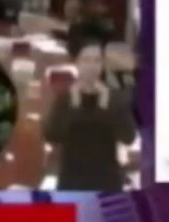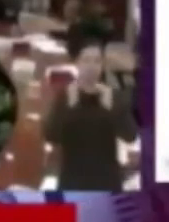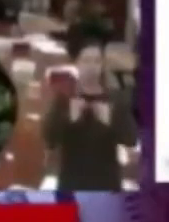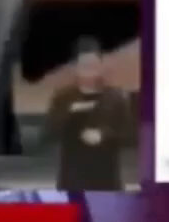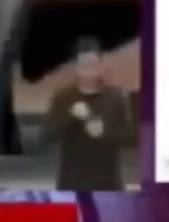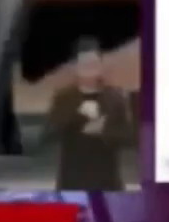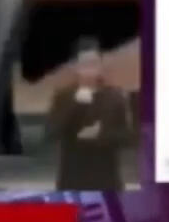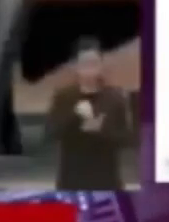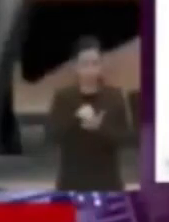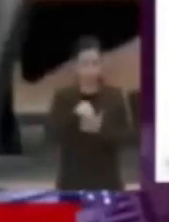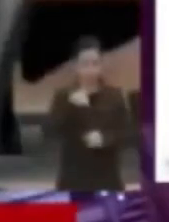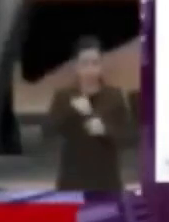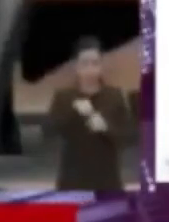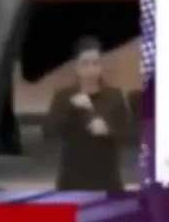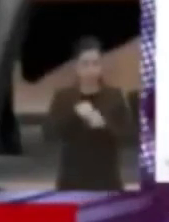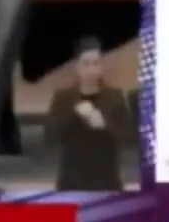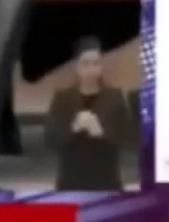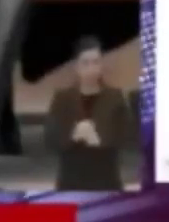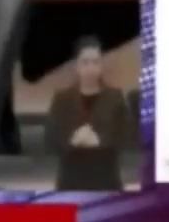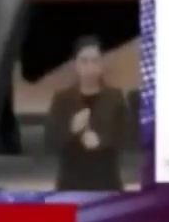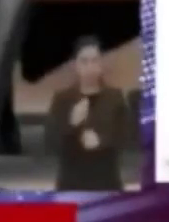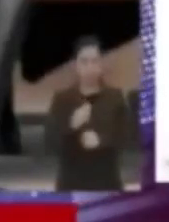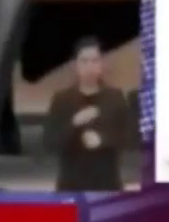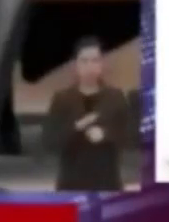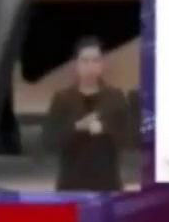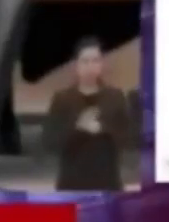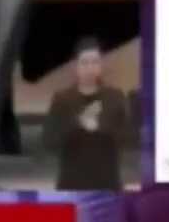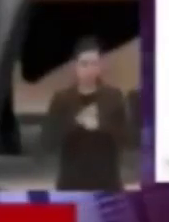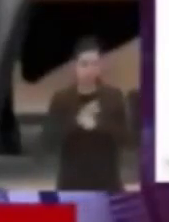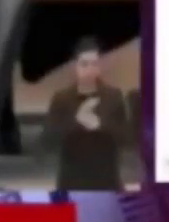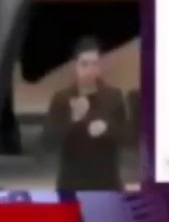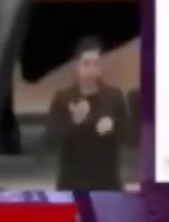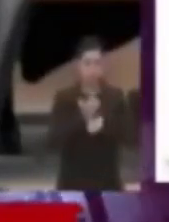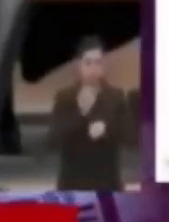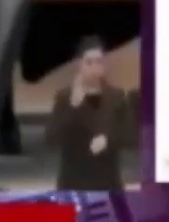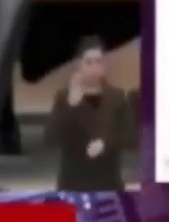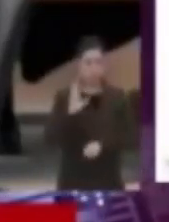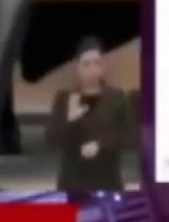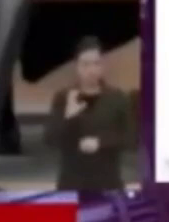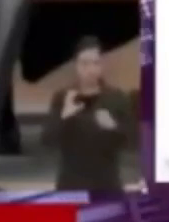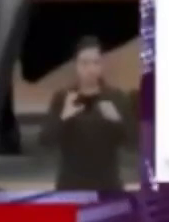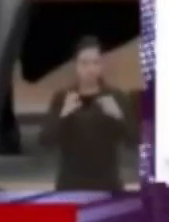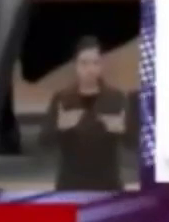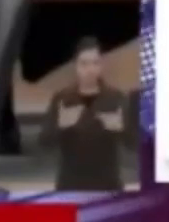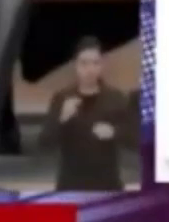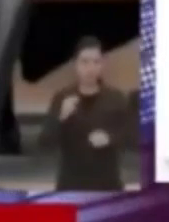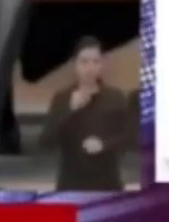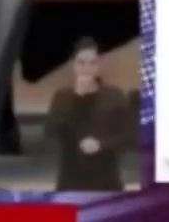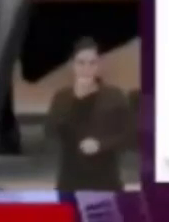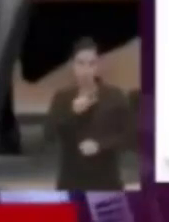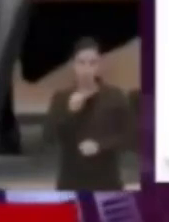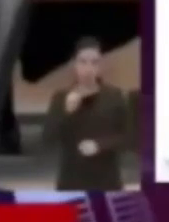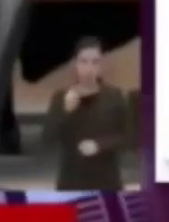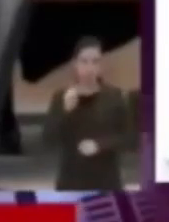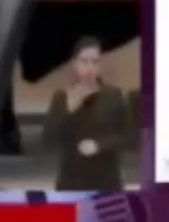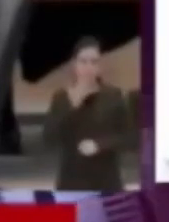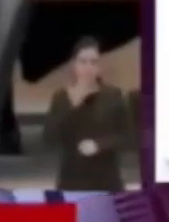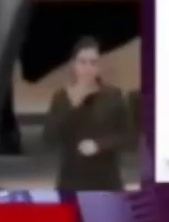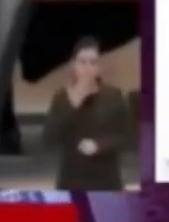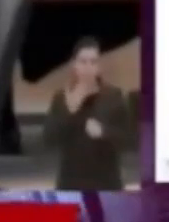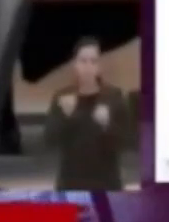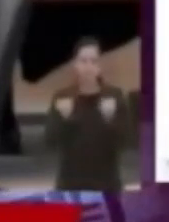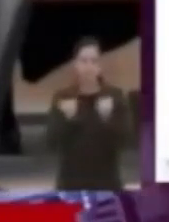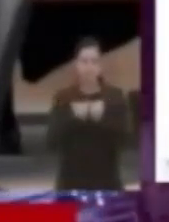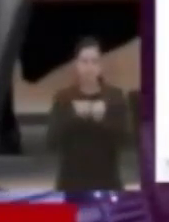del INE de una manera brutal, el más alto recorte que haya tenido el INE a su operatividad en